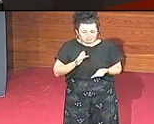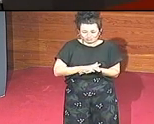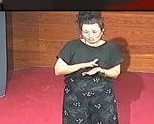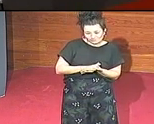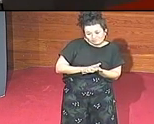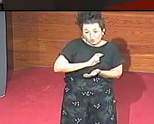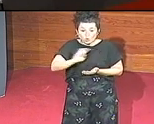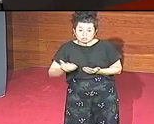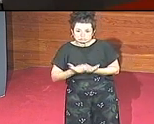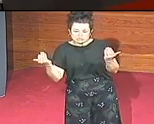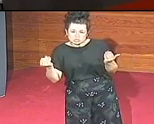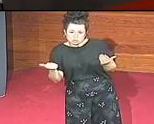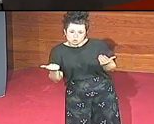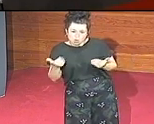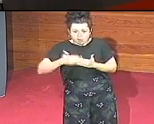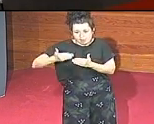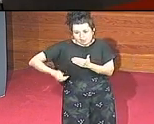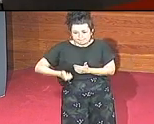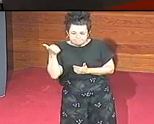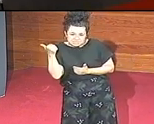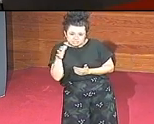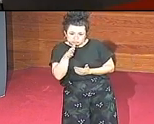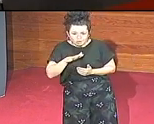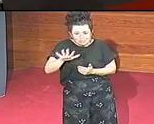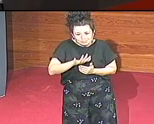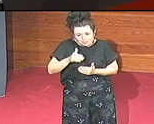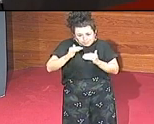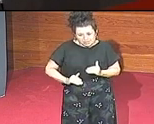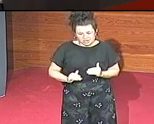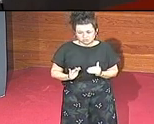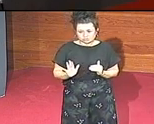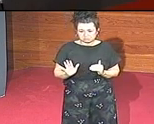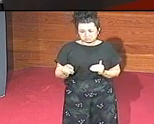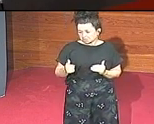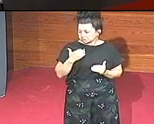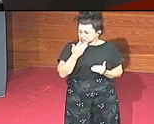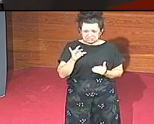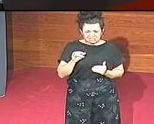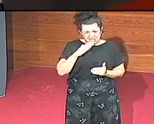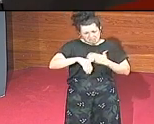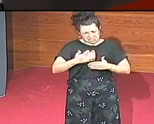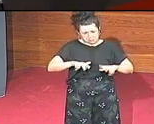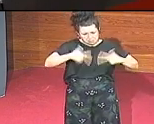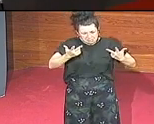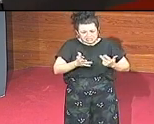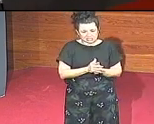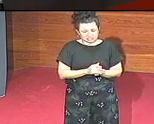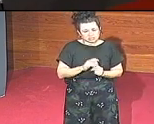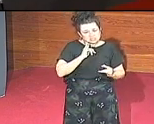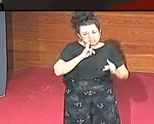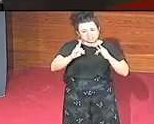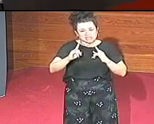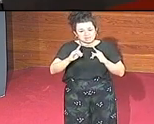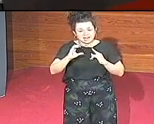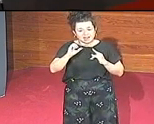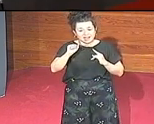tienes más pegas porque hay menos espacio lo que sea entonces adelante sillazo llamas acnur te pones en